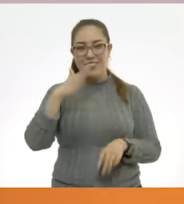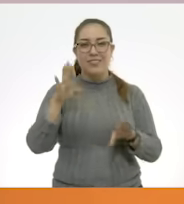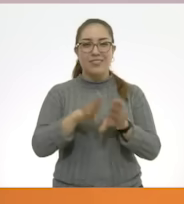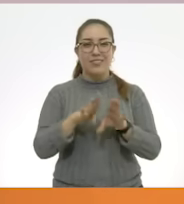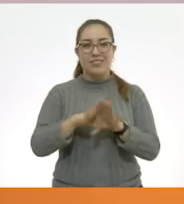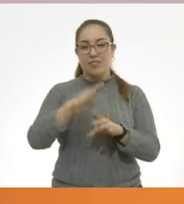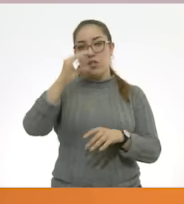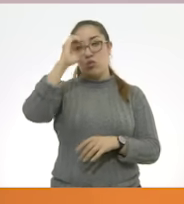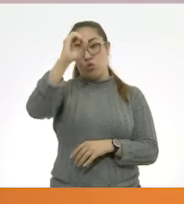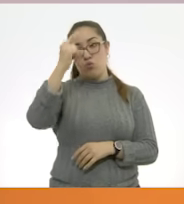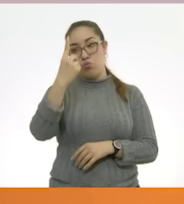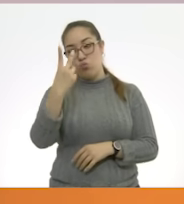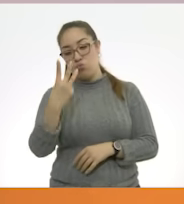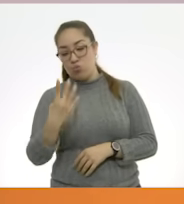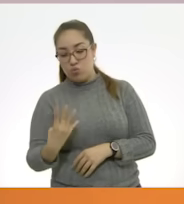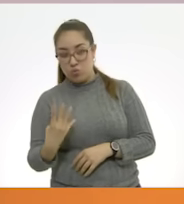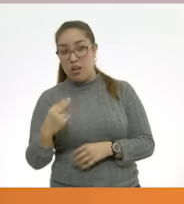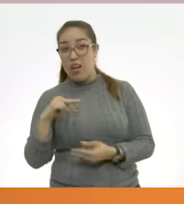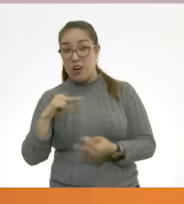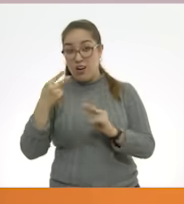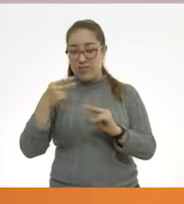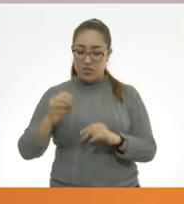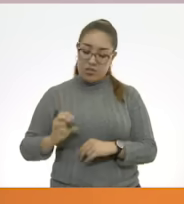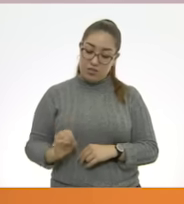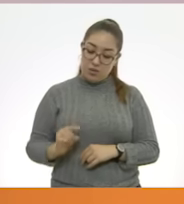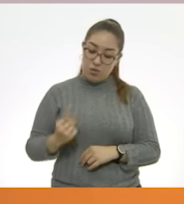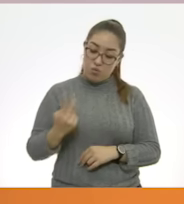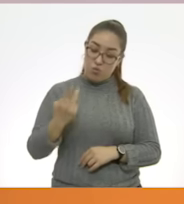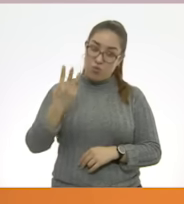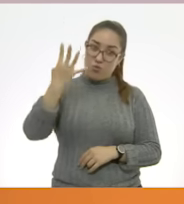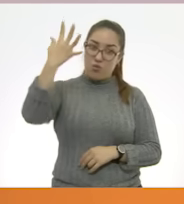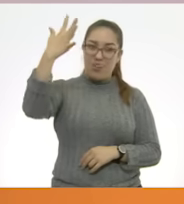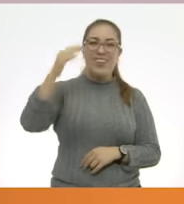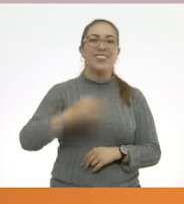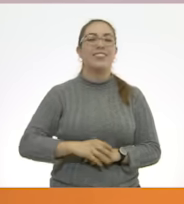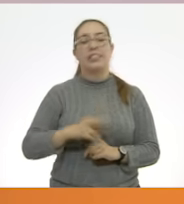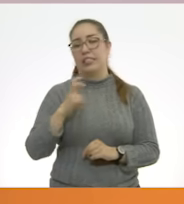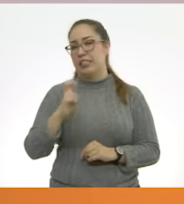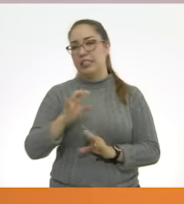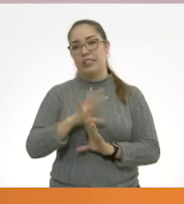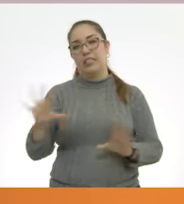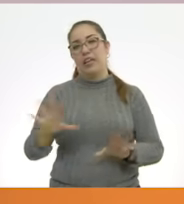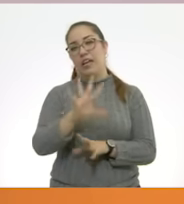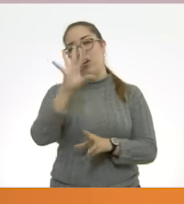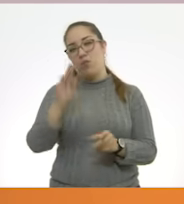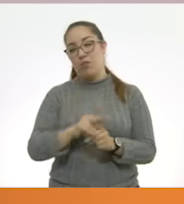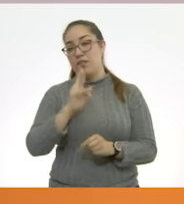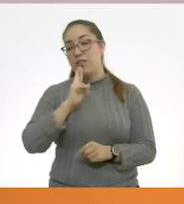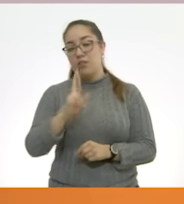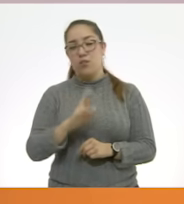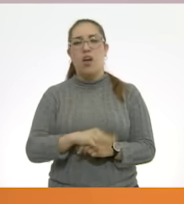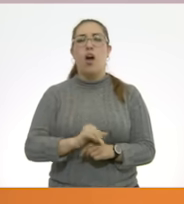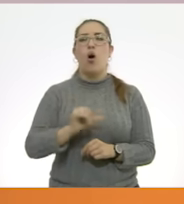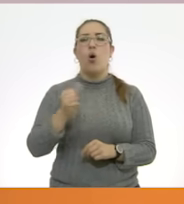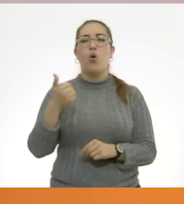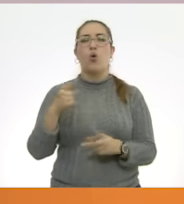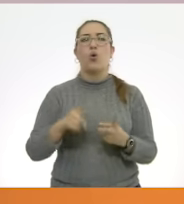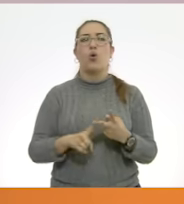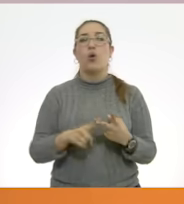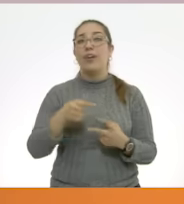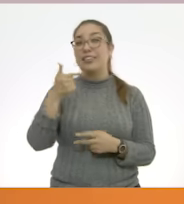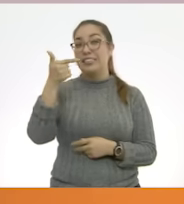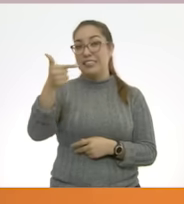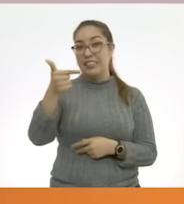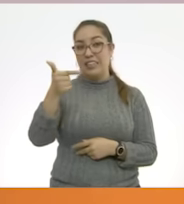los números 0, 1, 2 y luego de reversa. Te van a dar toda la respuesta de la tabla del 9. Otra, el truco de la tabla del